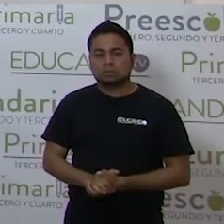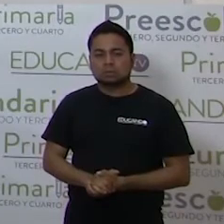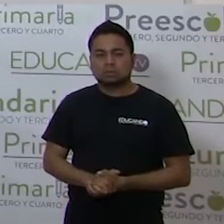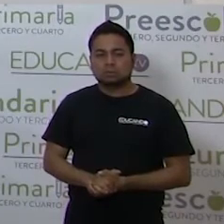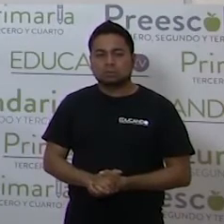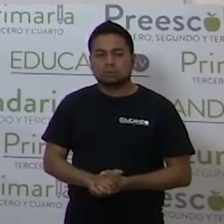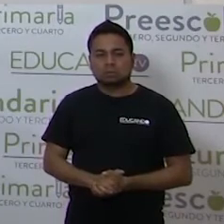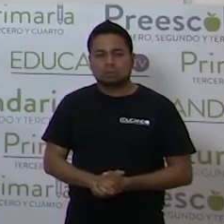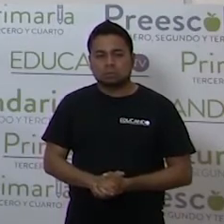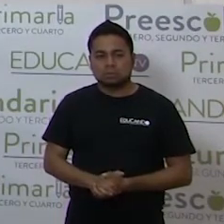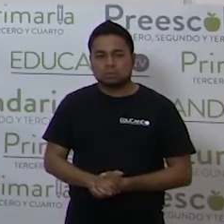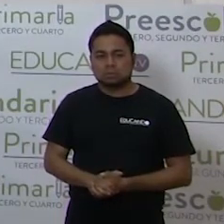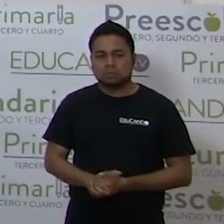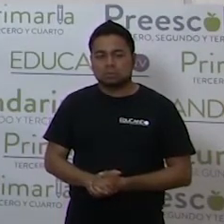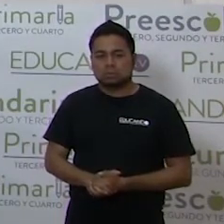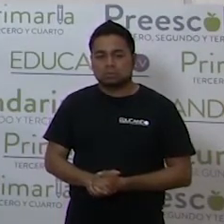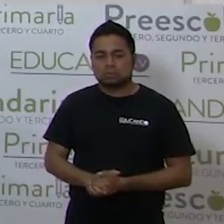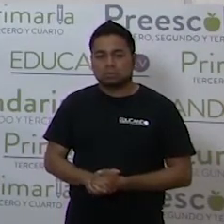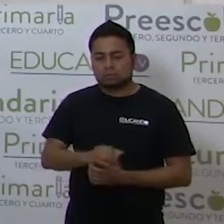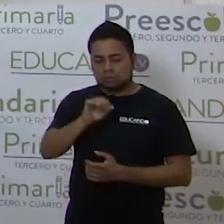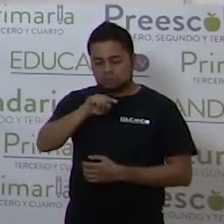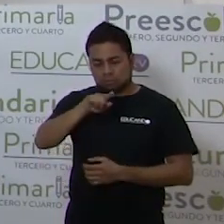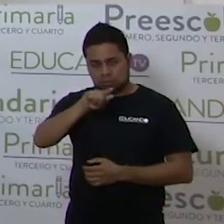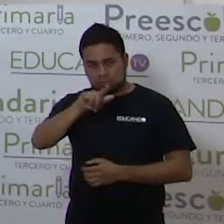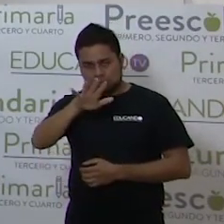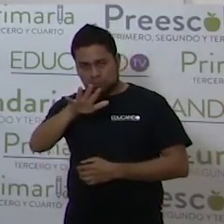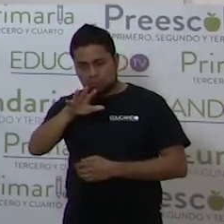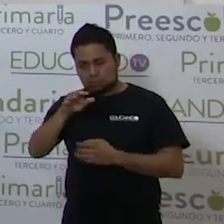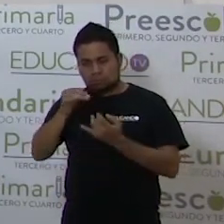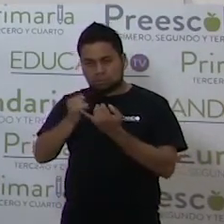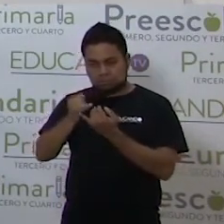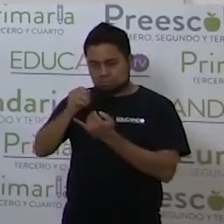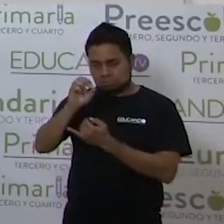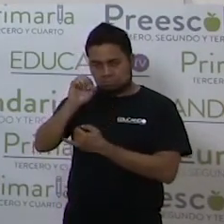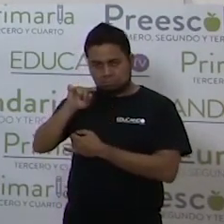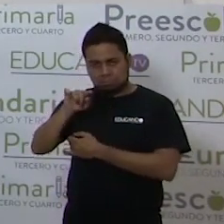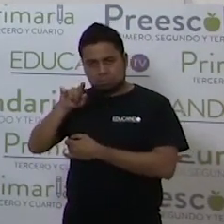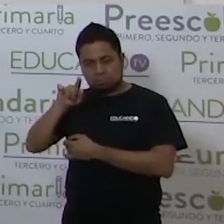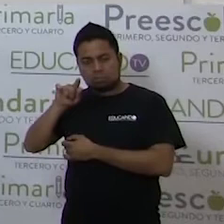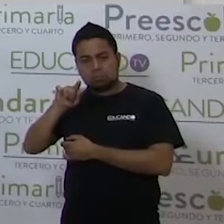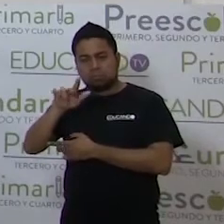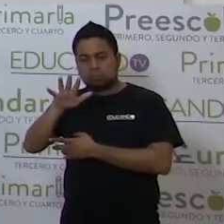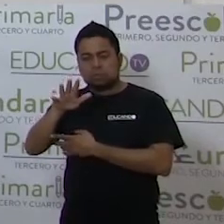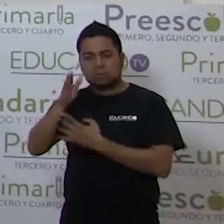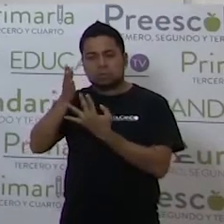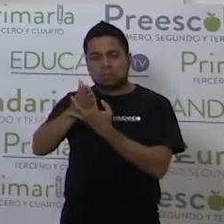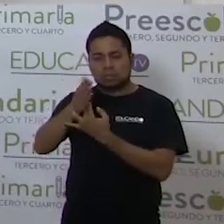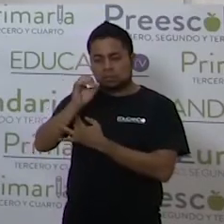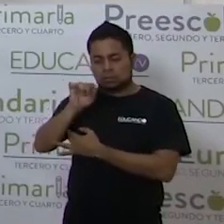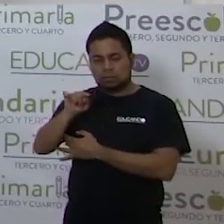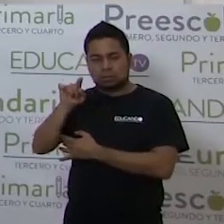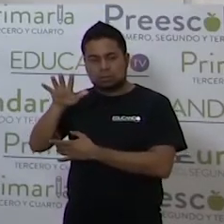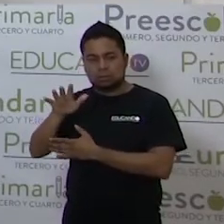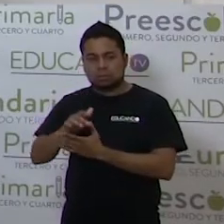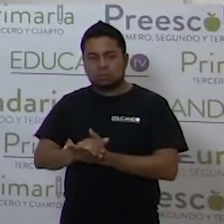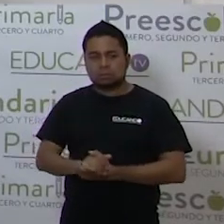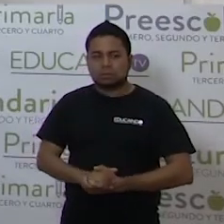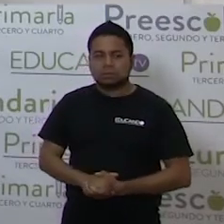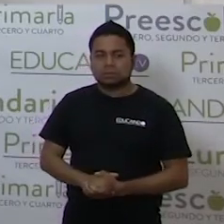0.75 0.75 entre 0.5 entonces